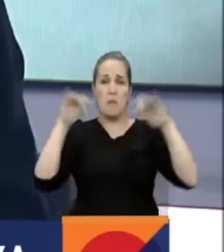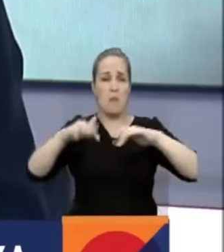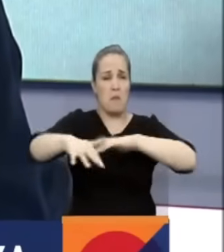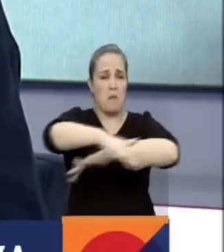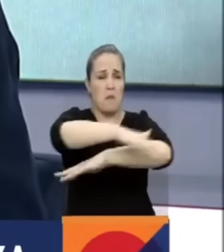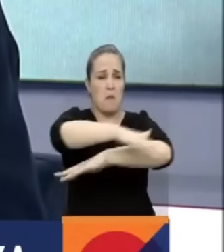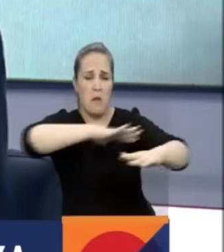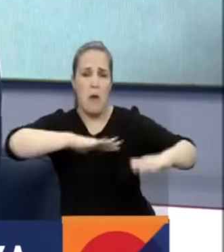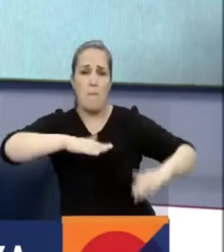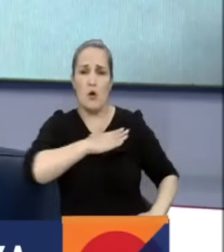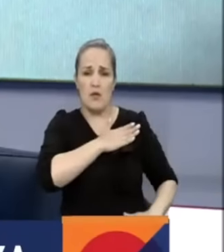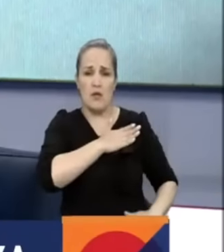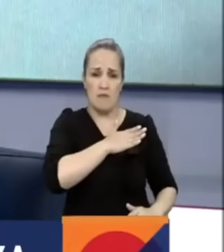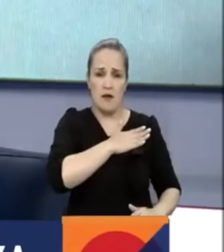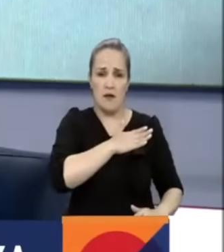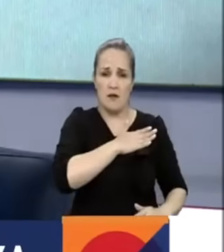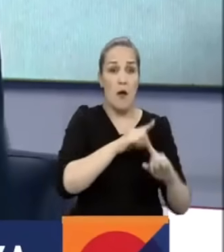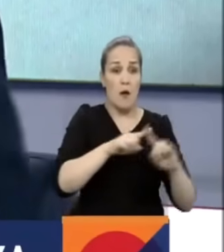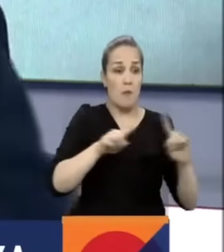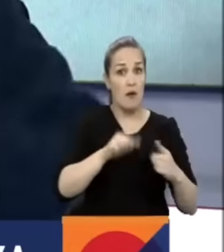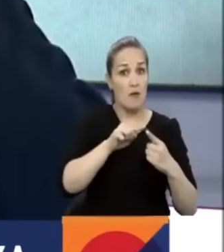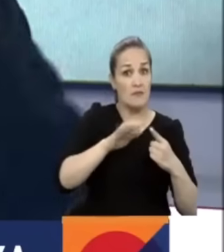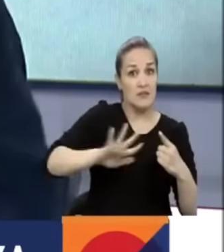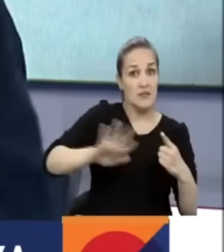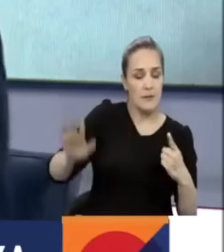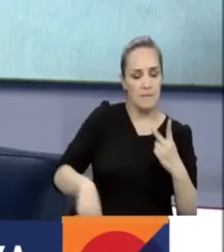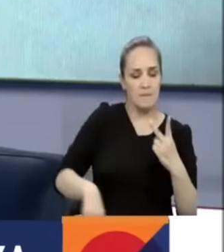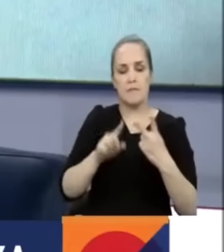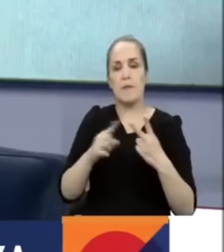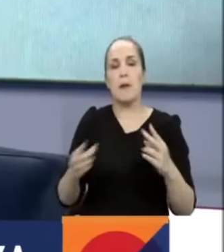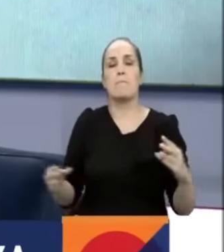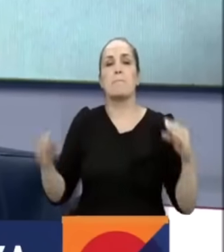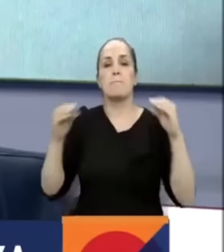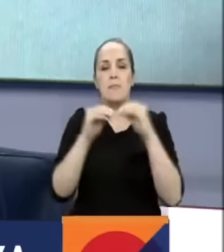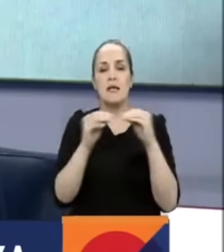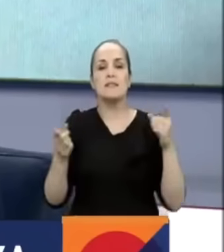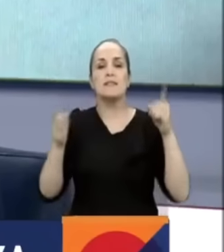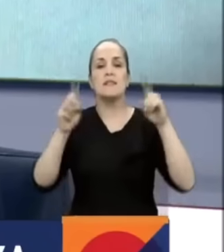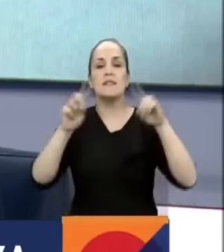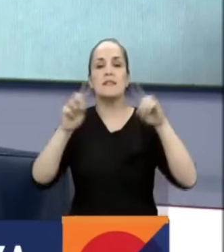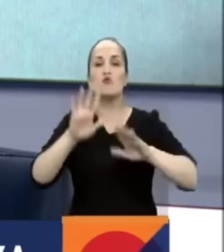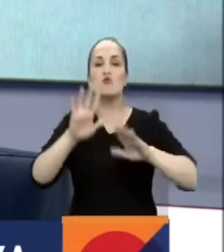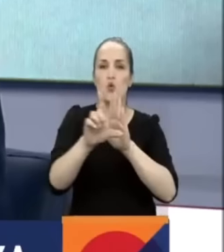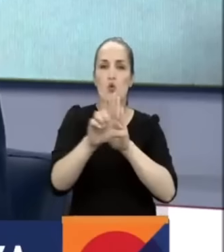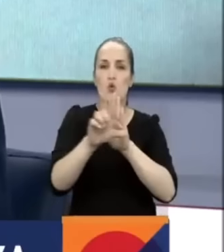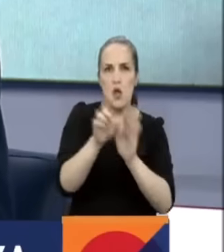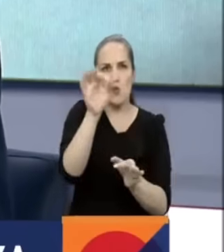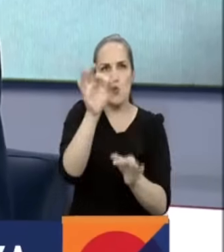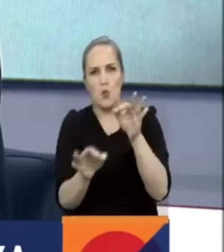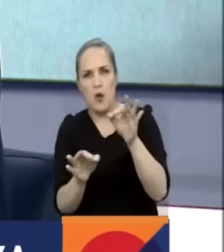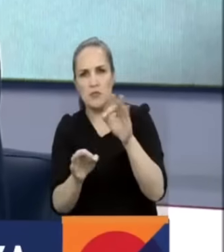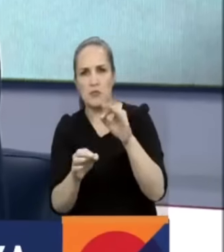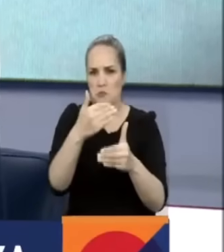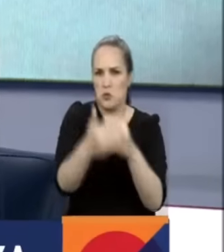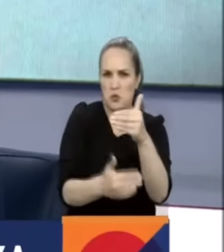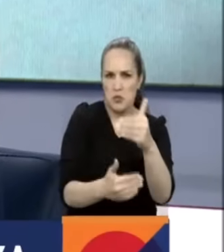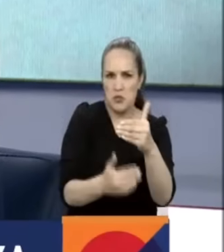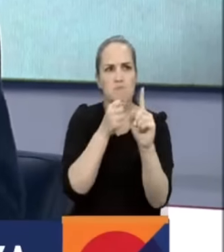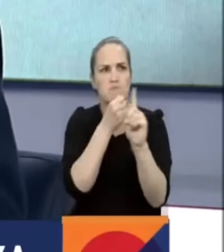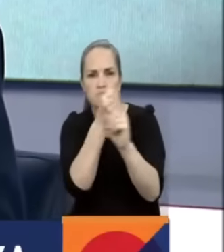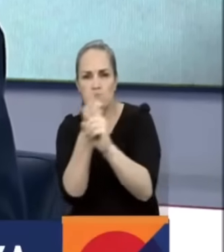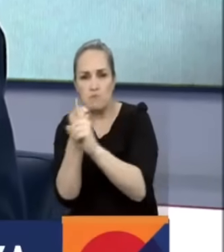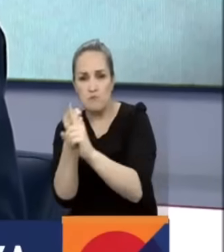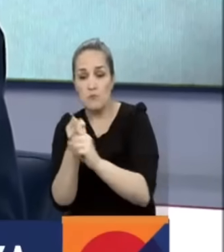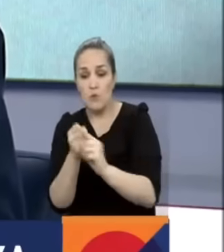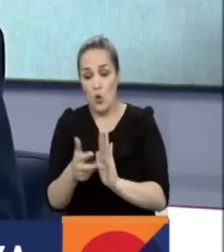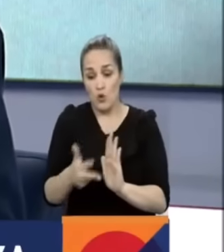Bolívar. Pero no nos quedamos allí. Utilizamos las herramientas jurídicas de las cuales dispone